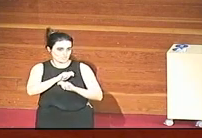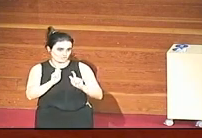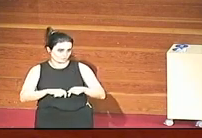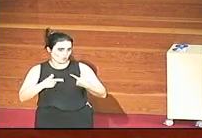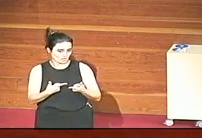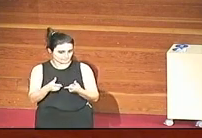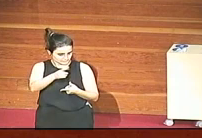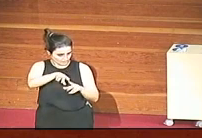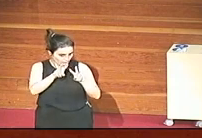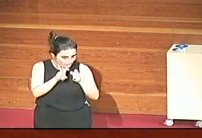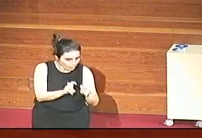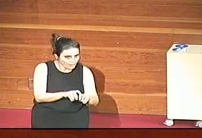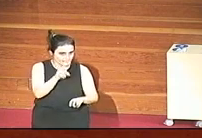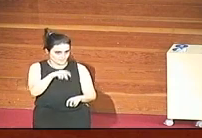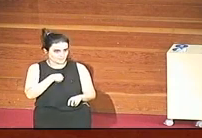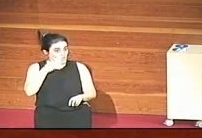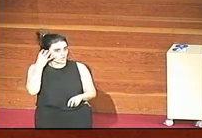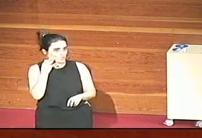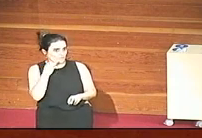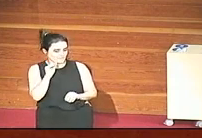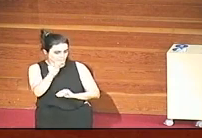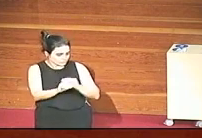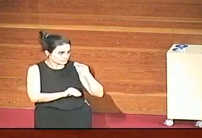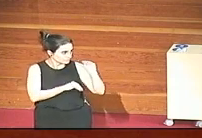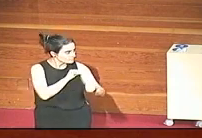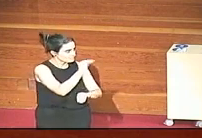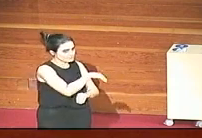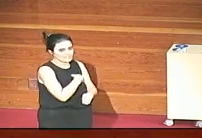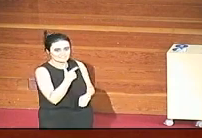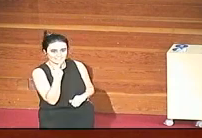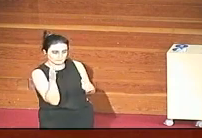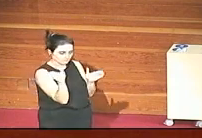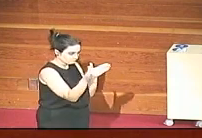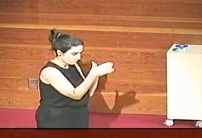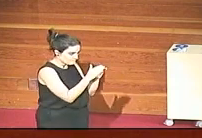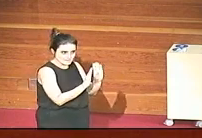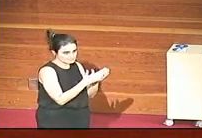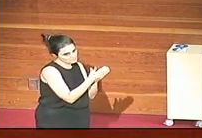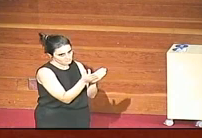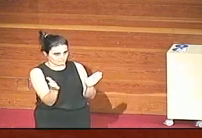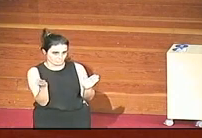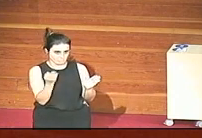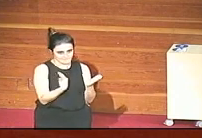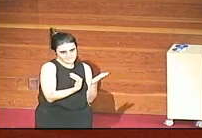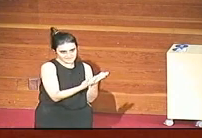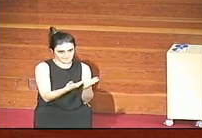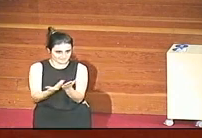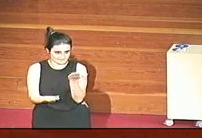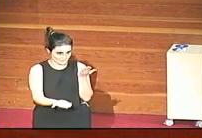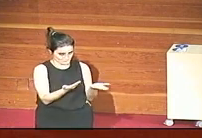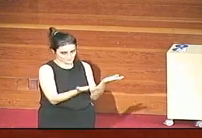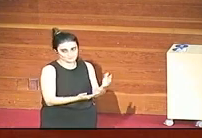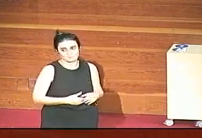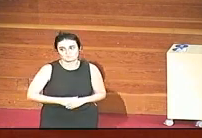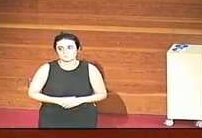igor o cree que la pieza tiene que ser múltiple no podemos dar una sola voz sino contra esta información y luego